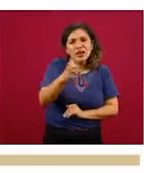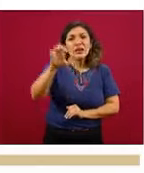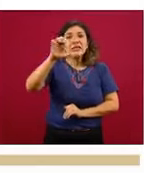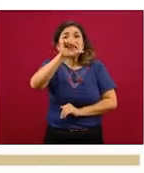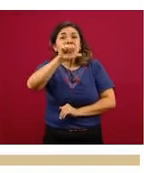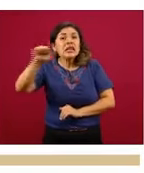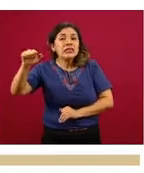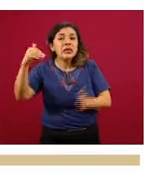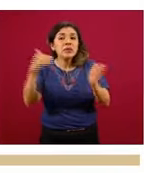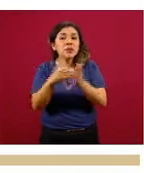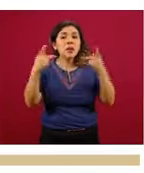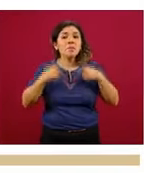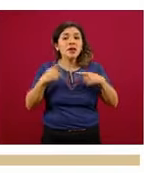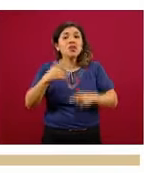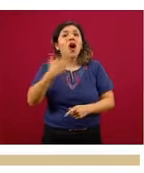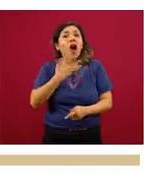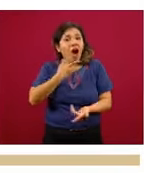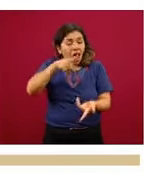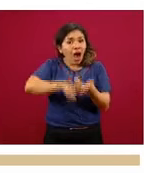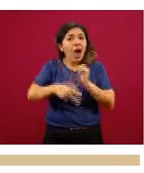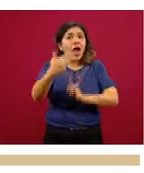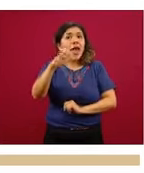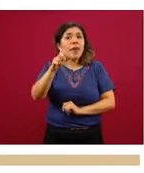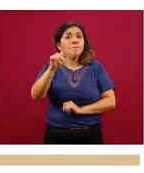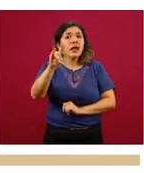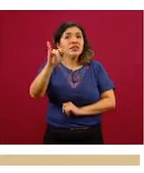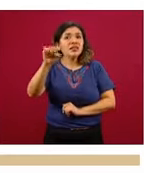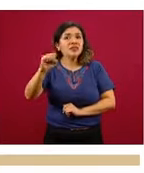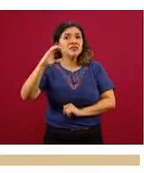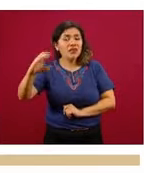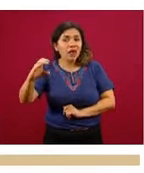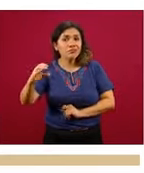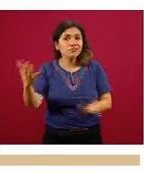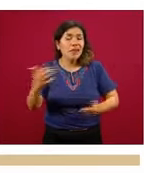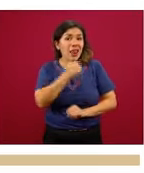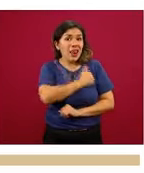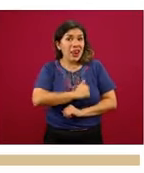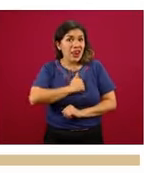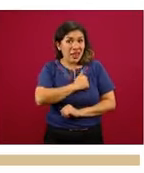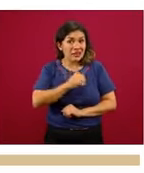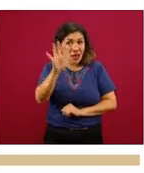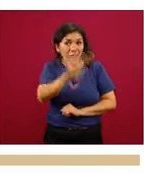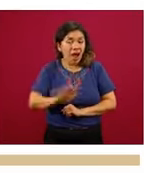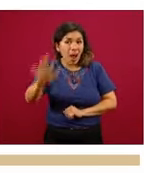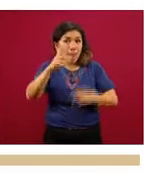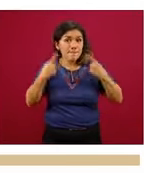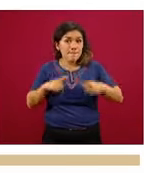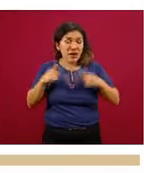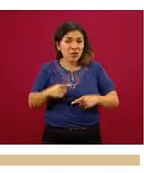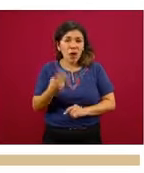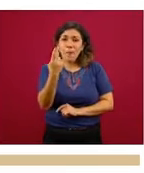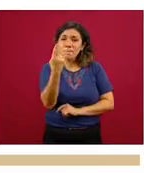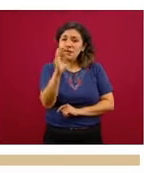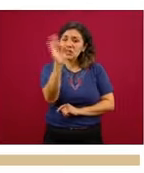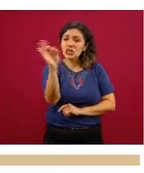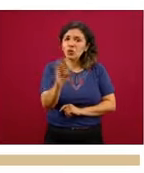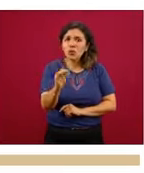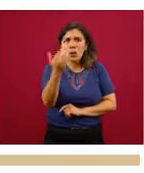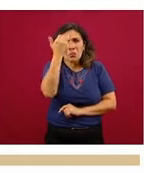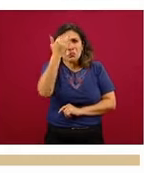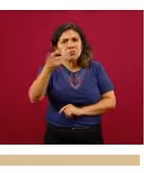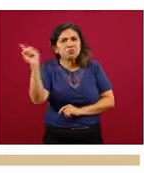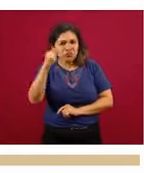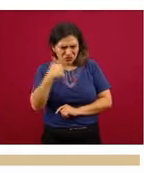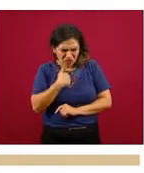que viven con hepatitis C. Desafortunadamente de estas, menos de un 25% conocen que tienen la